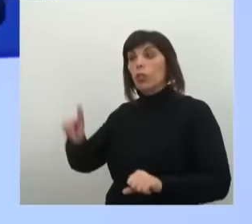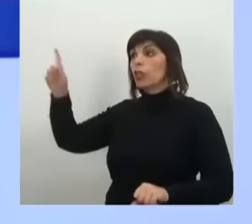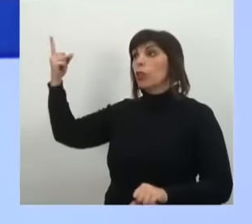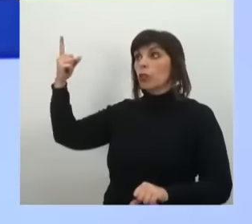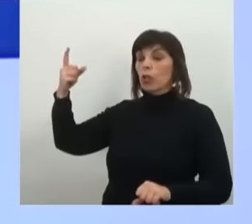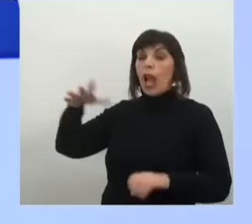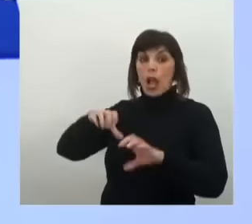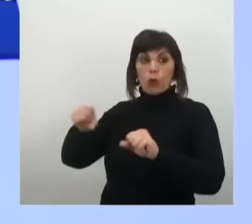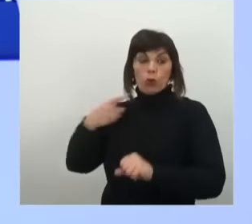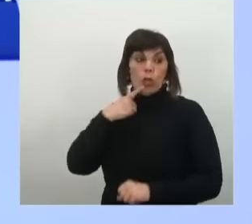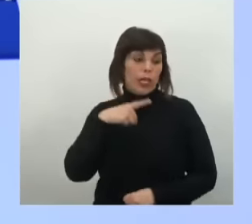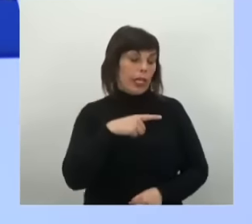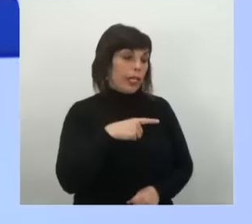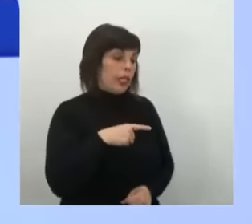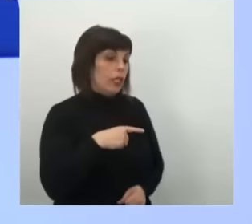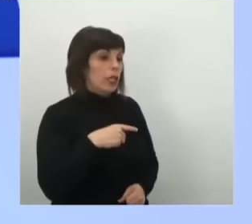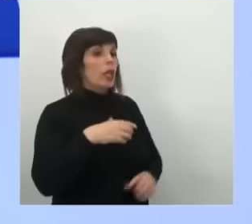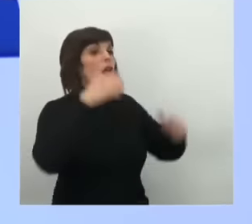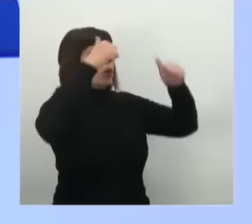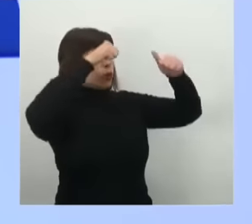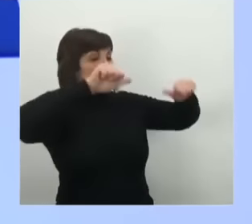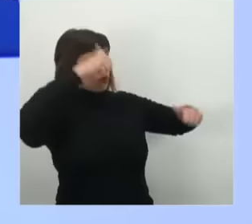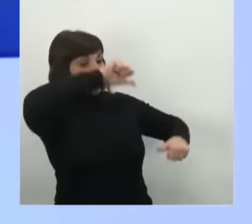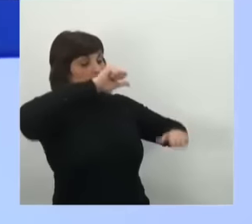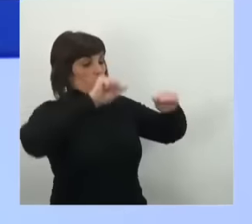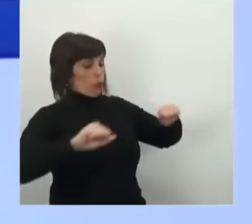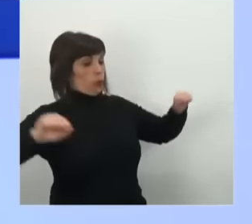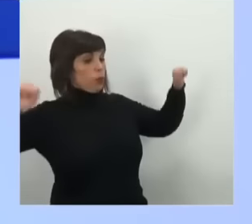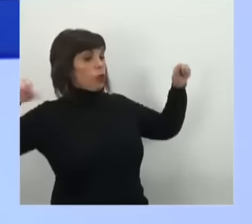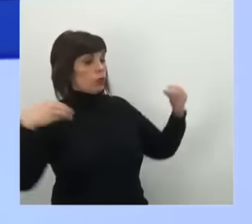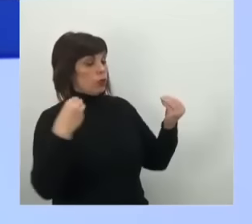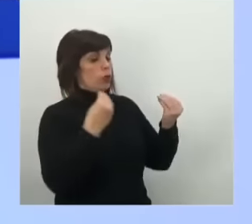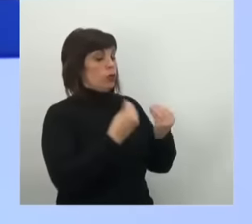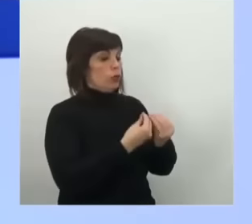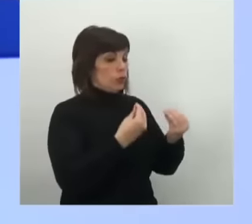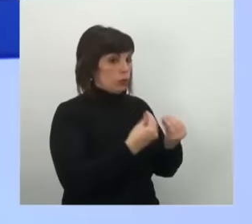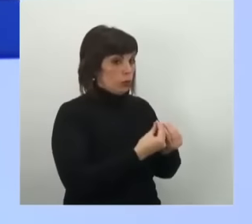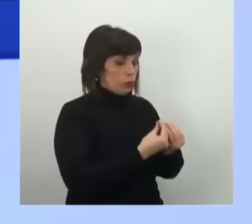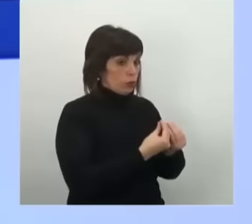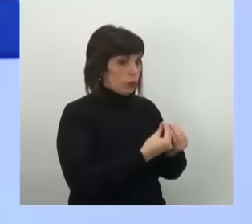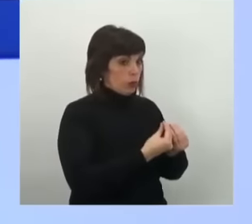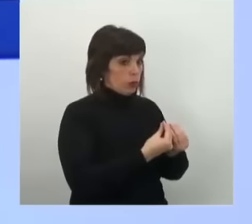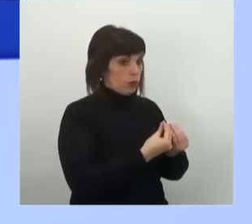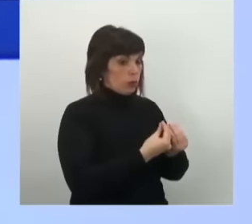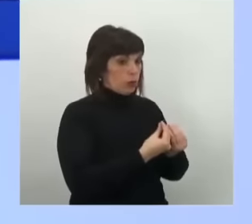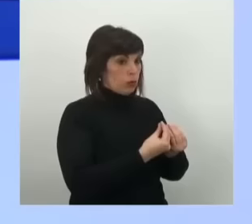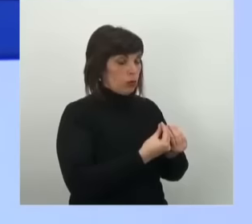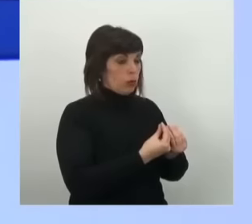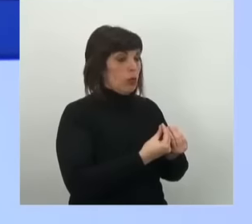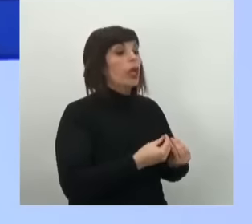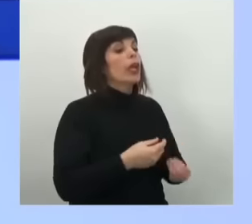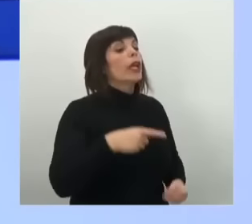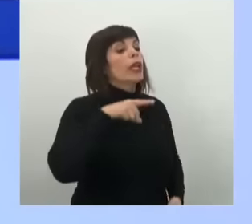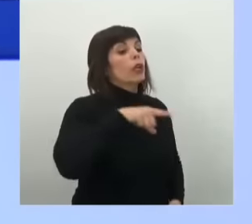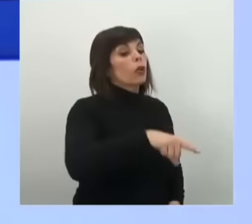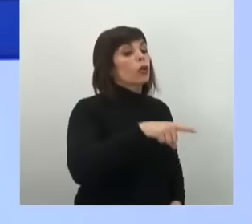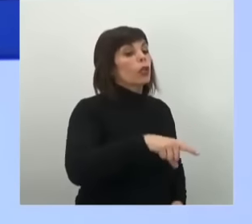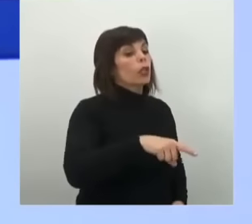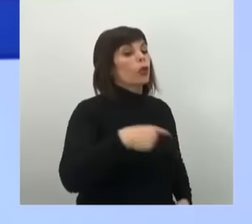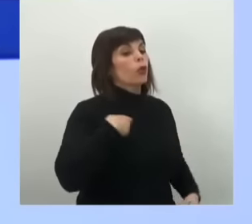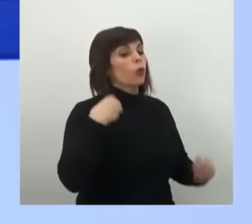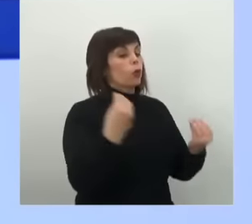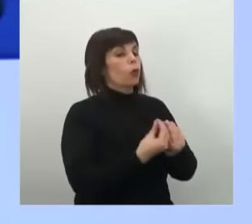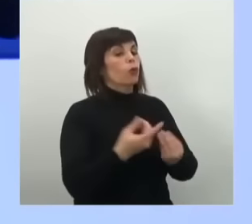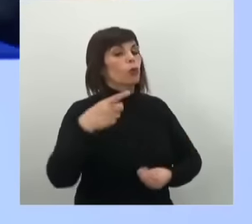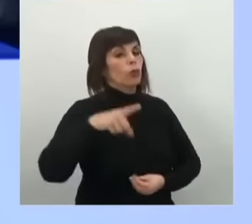estaré contigo atención él no dijo lo mismo que hice con Moisés lo voy a hacer contigo no no no